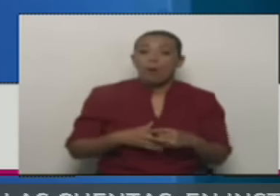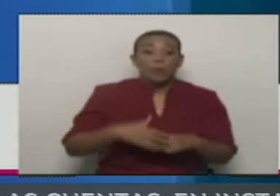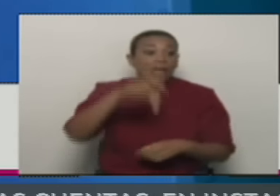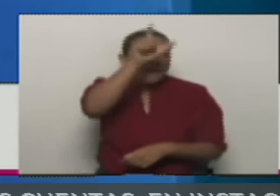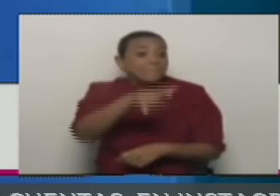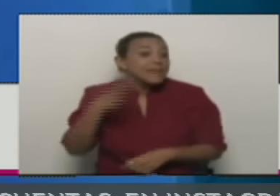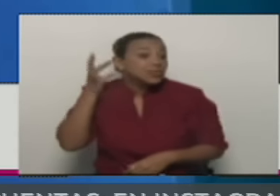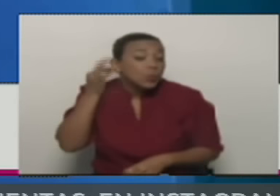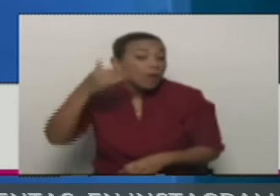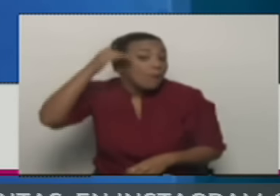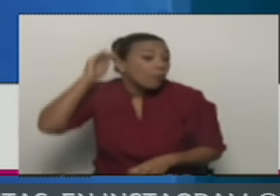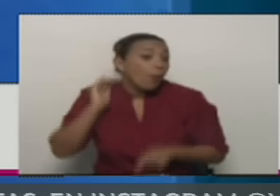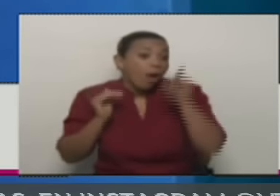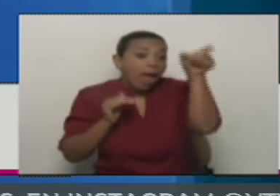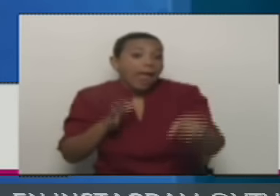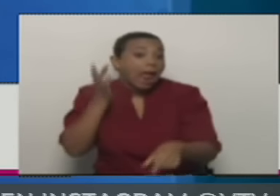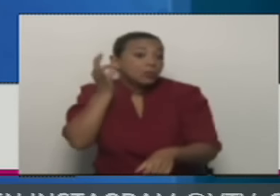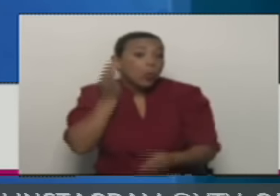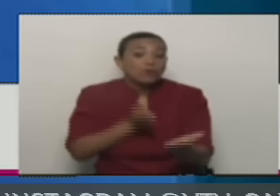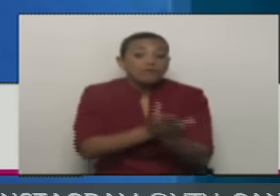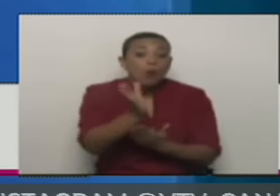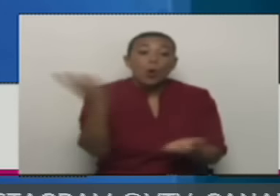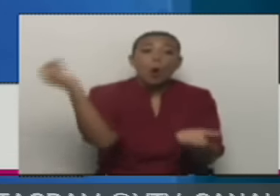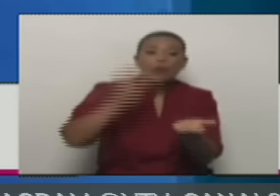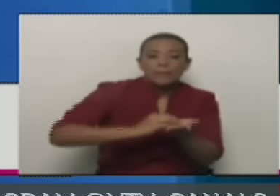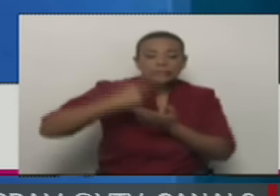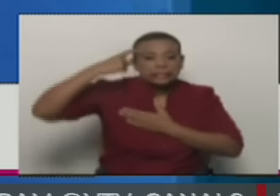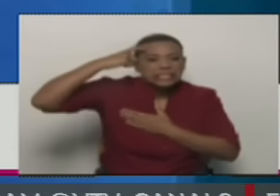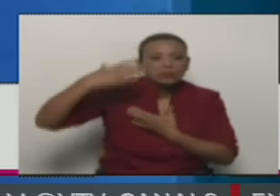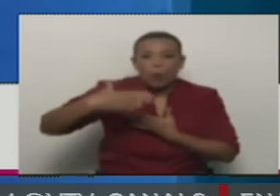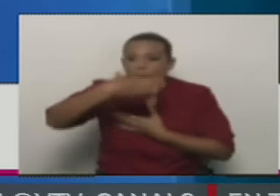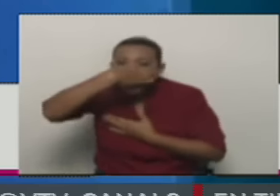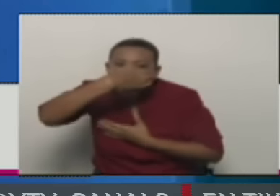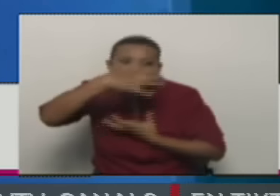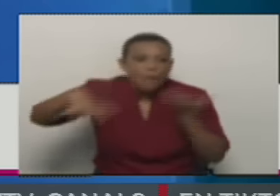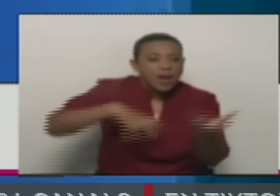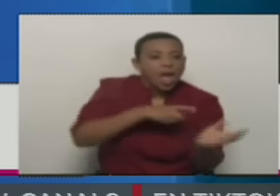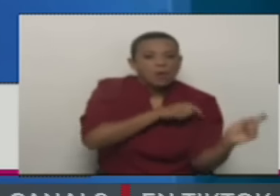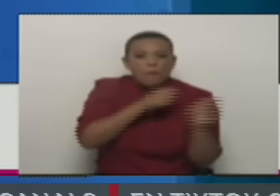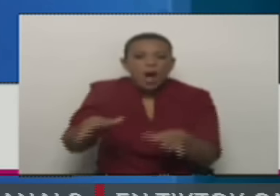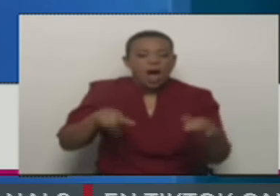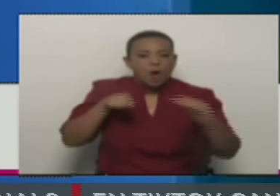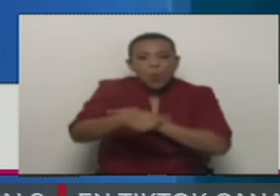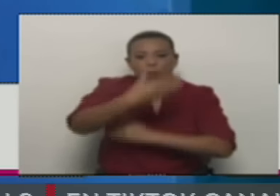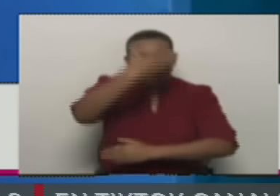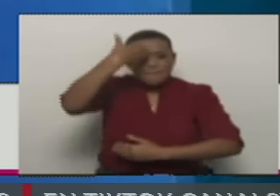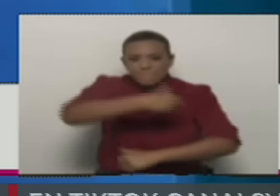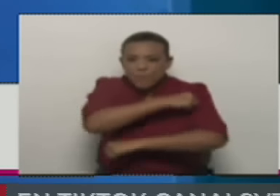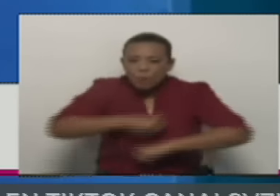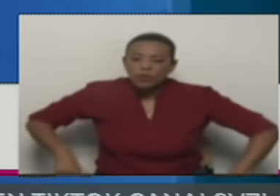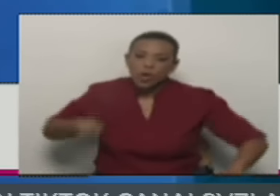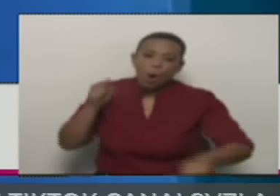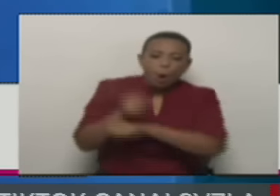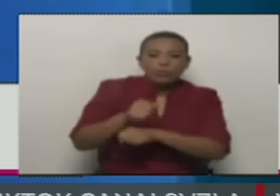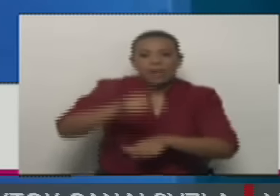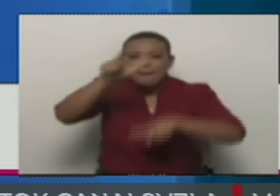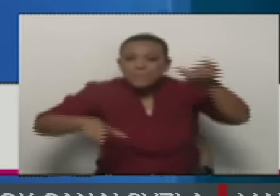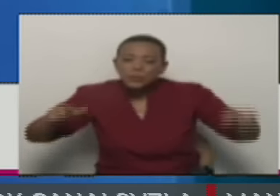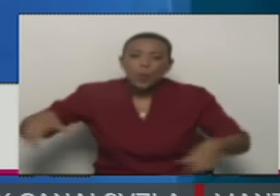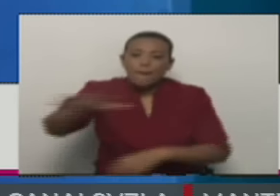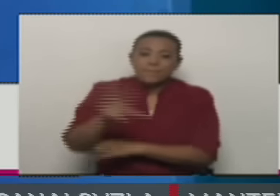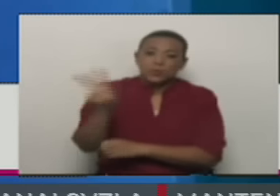la Sayona, va por el camino del terrorismo, pidiendo invasión de Venezuela, pidiendo sanciones contra Venezuela, y la